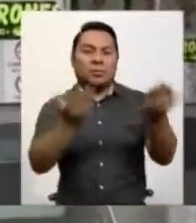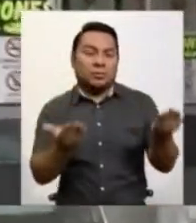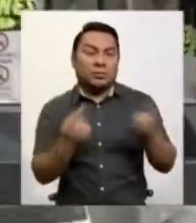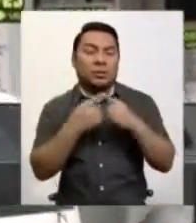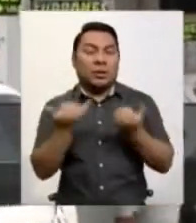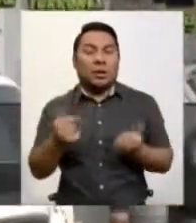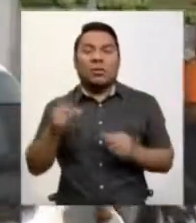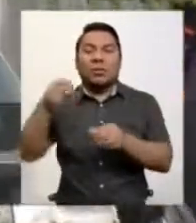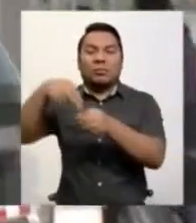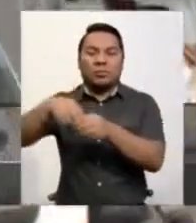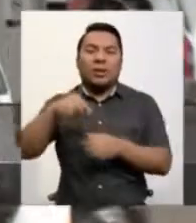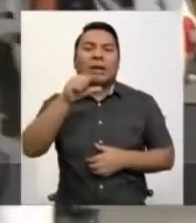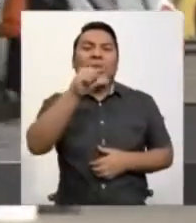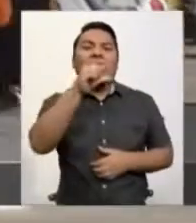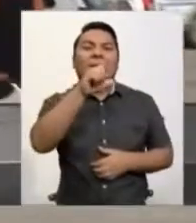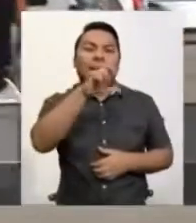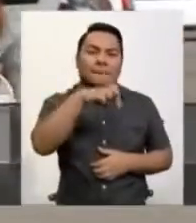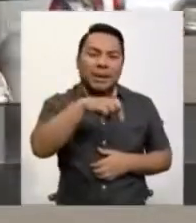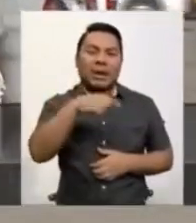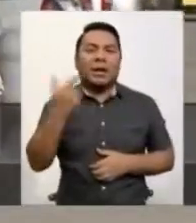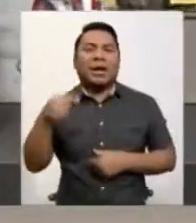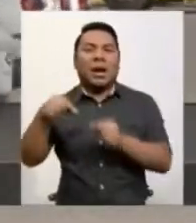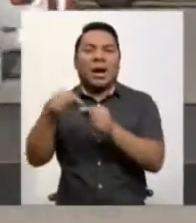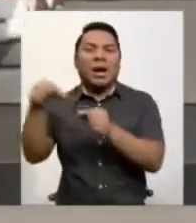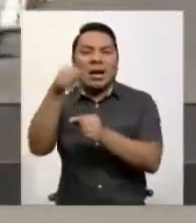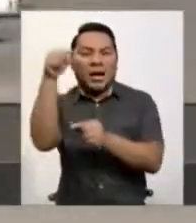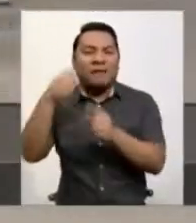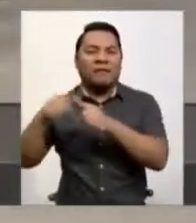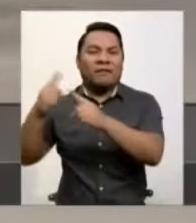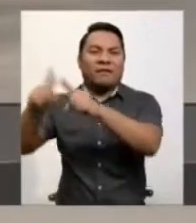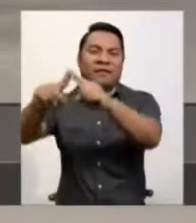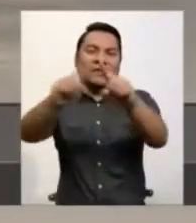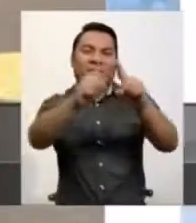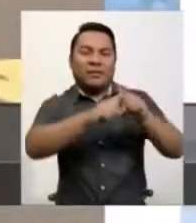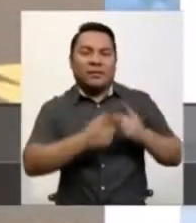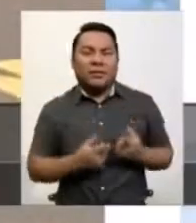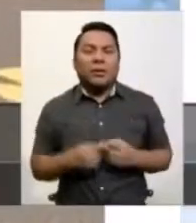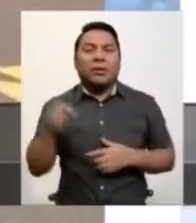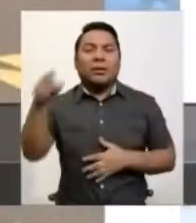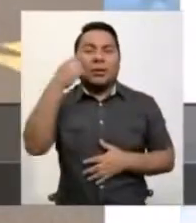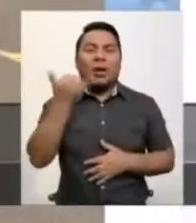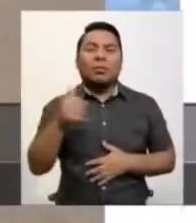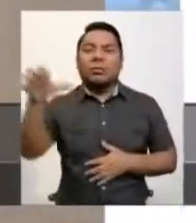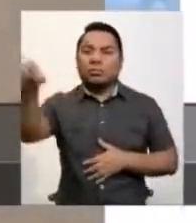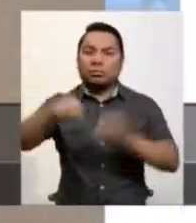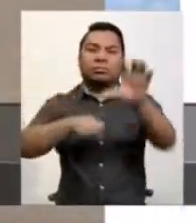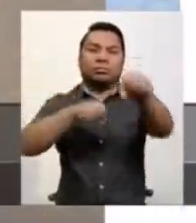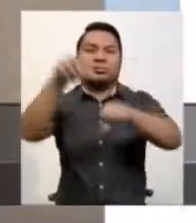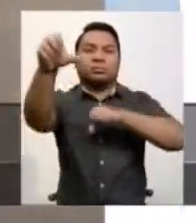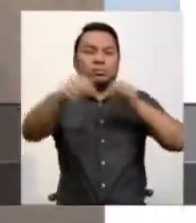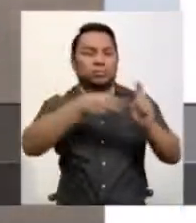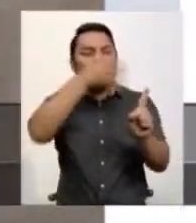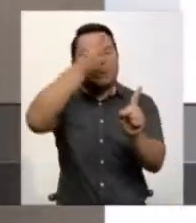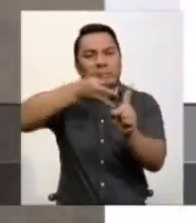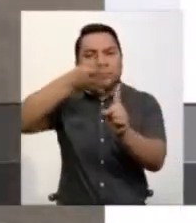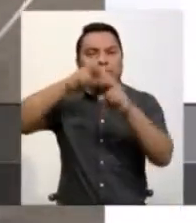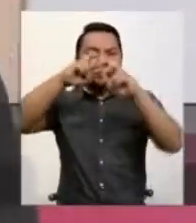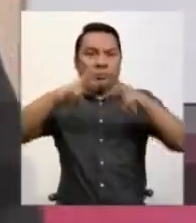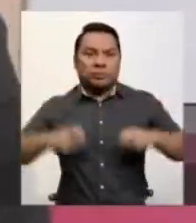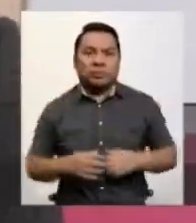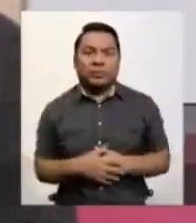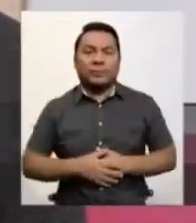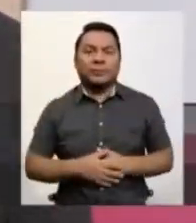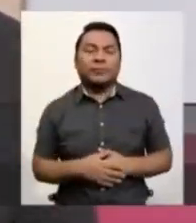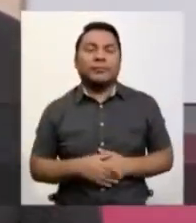GNB, GLP vehicular y gas en presentaciones envasadas fueron incluidas en el proceso a nivel nacional.